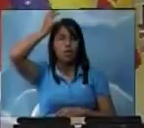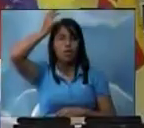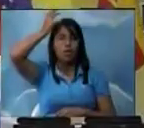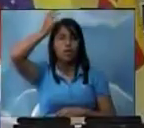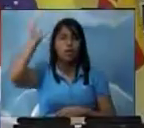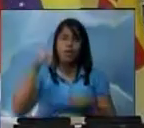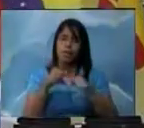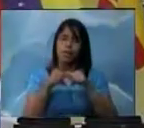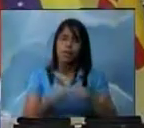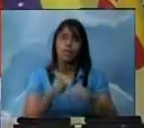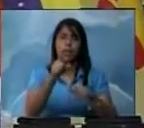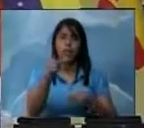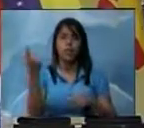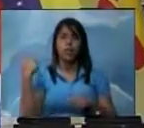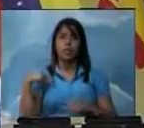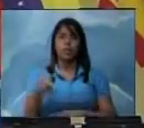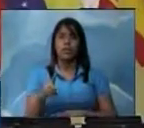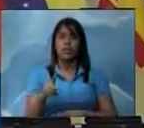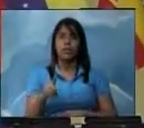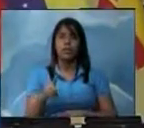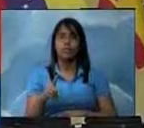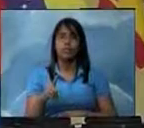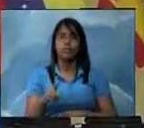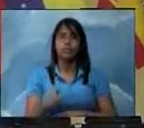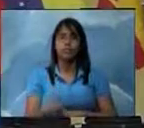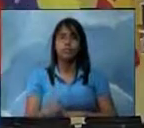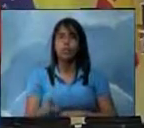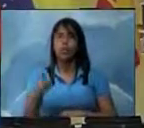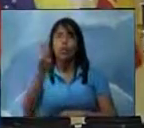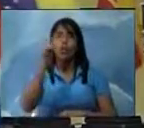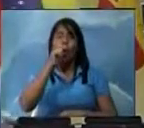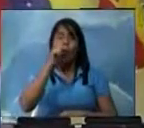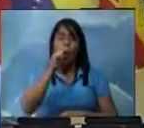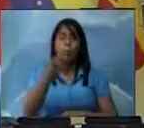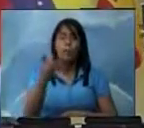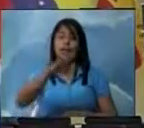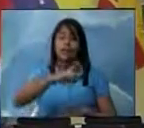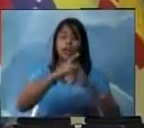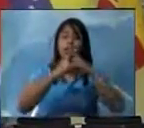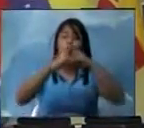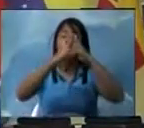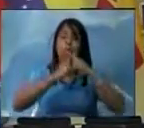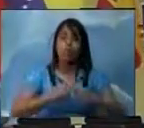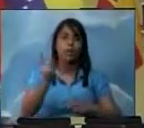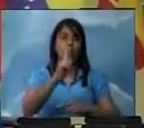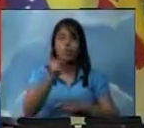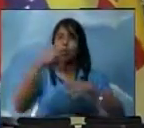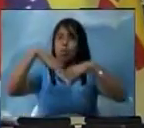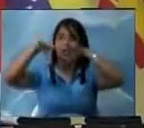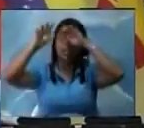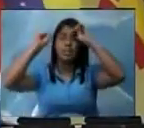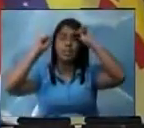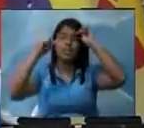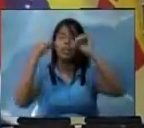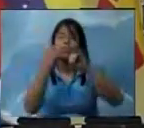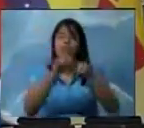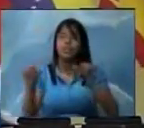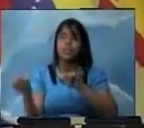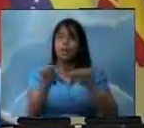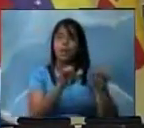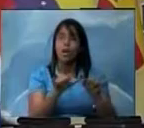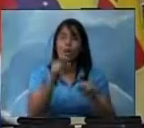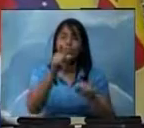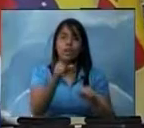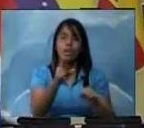Tome tu corona. Retén lo que tienes. El hombre que está en honra y no lo entiende es